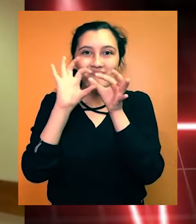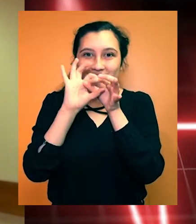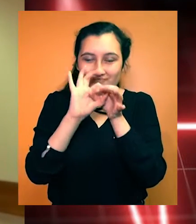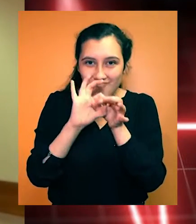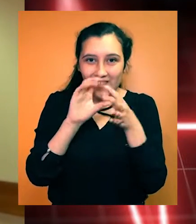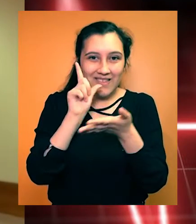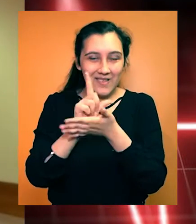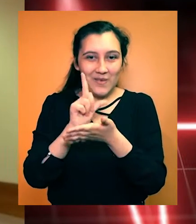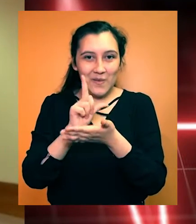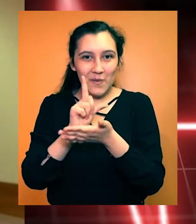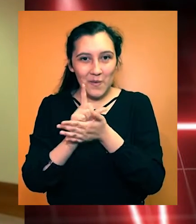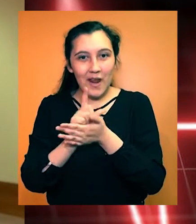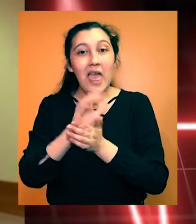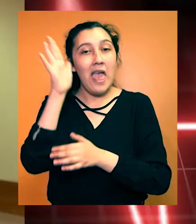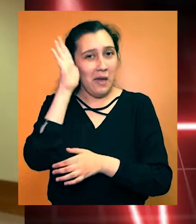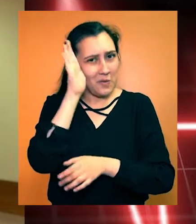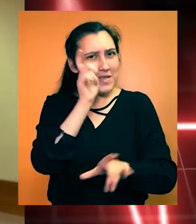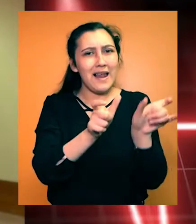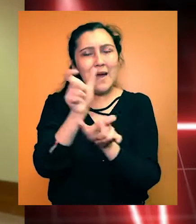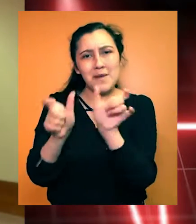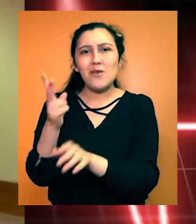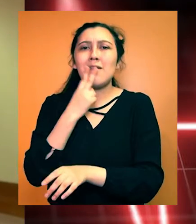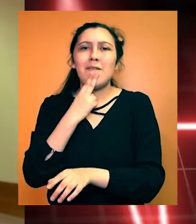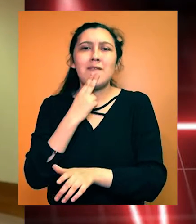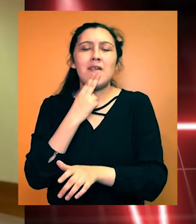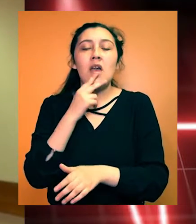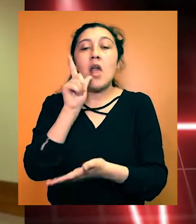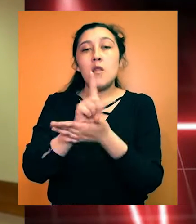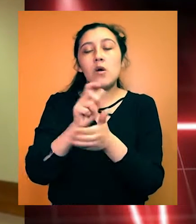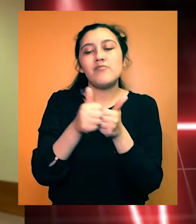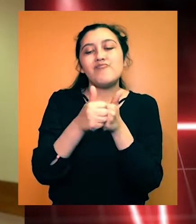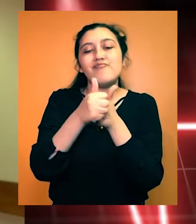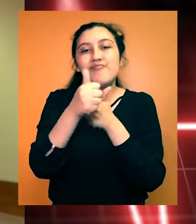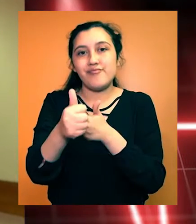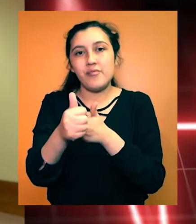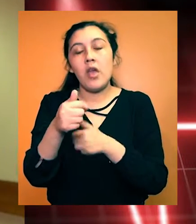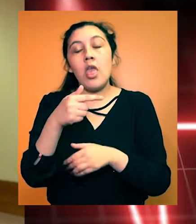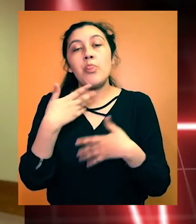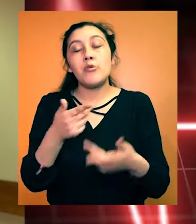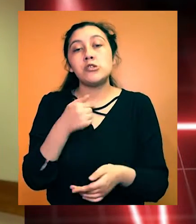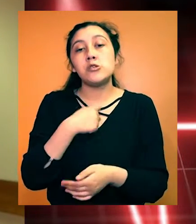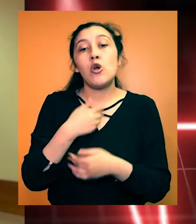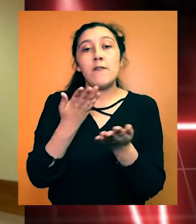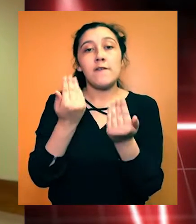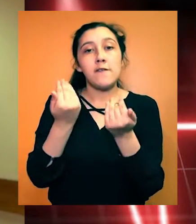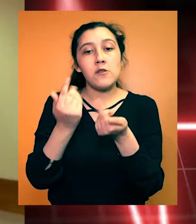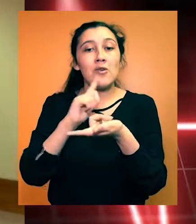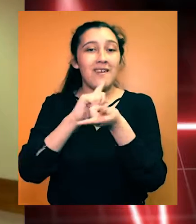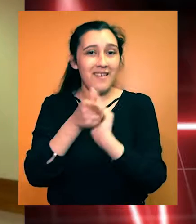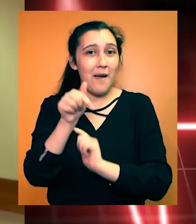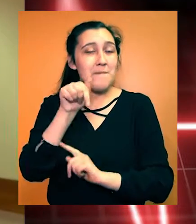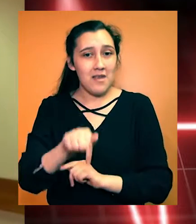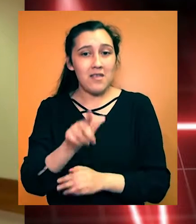zona extrema, por lo cual hoy día le he pedido por oficio a la ministra que revoque esta medida. Y la invito a que venga a la zona, a